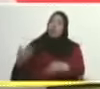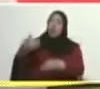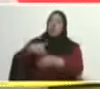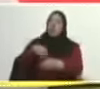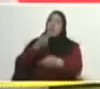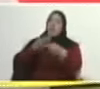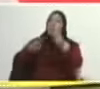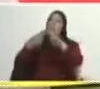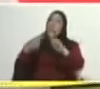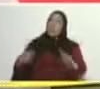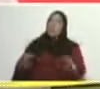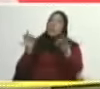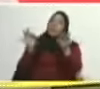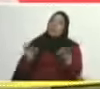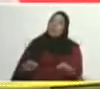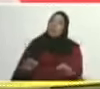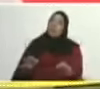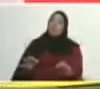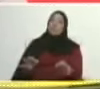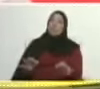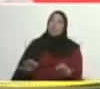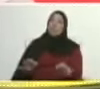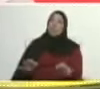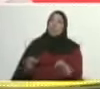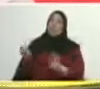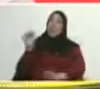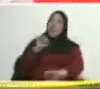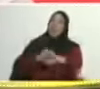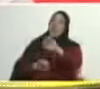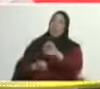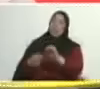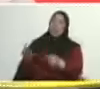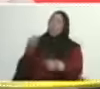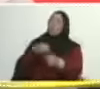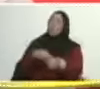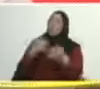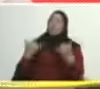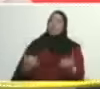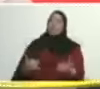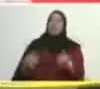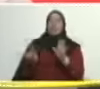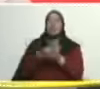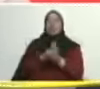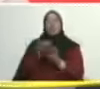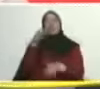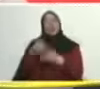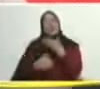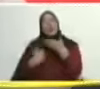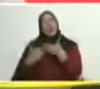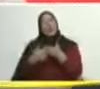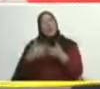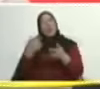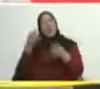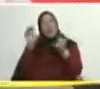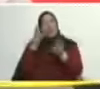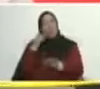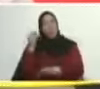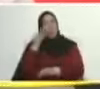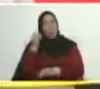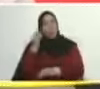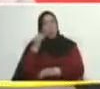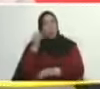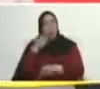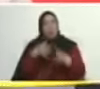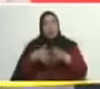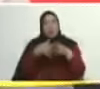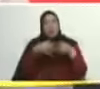paz y seguridad. Rechazamos una vez más las injerencias e imposiciones externas que pretenden